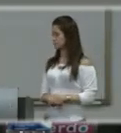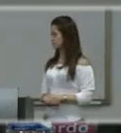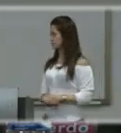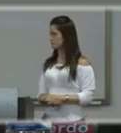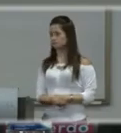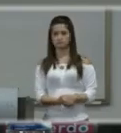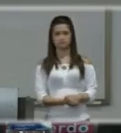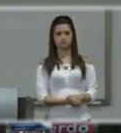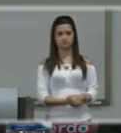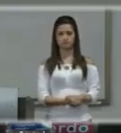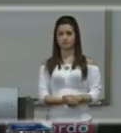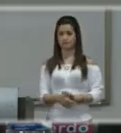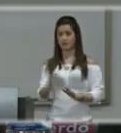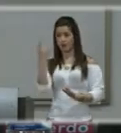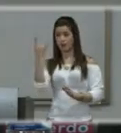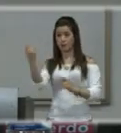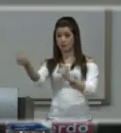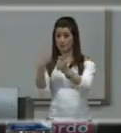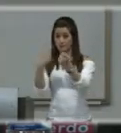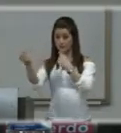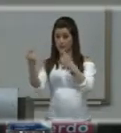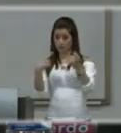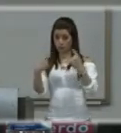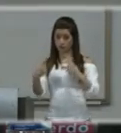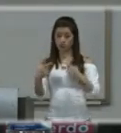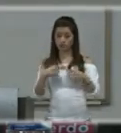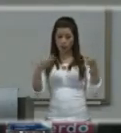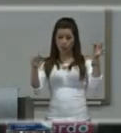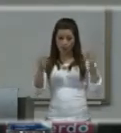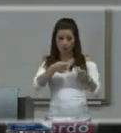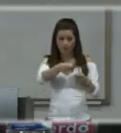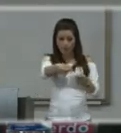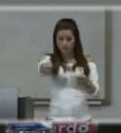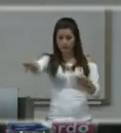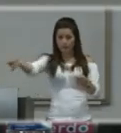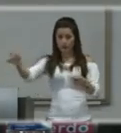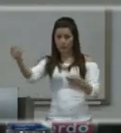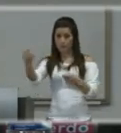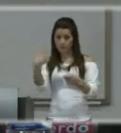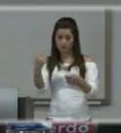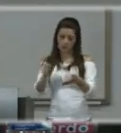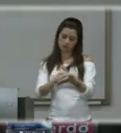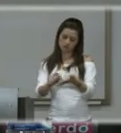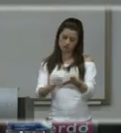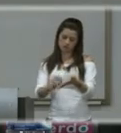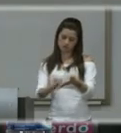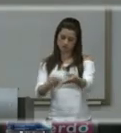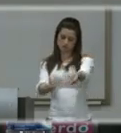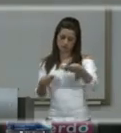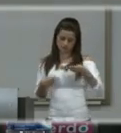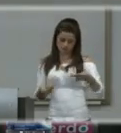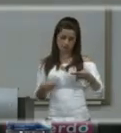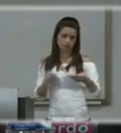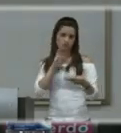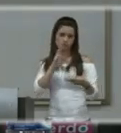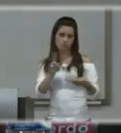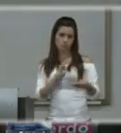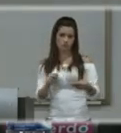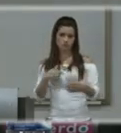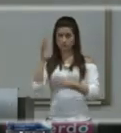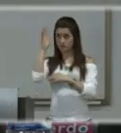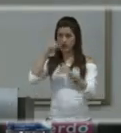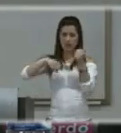Sobre la parte de preguntas, se me olvidó decir, pasamos unos papeles por si tienen preguntas para cualquiera de los ponentes o de